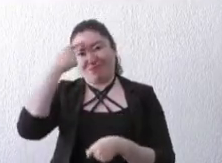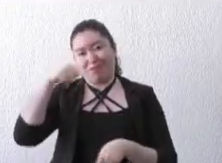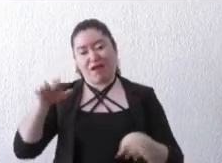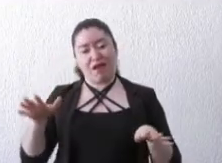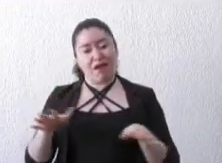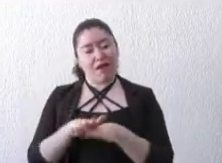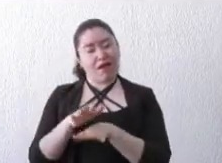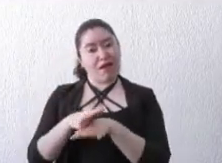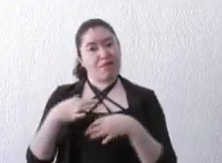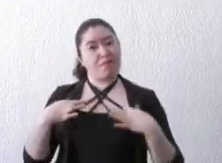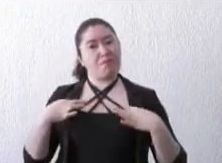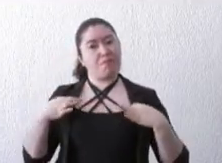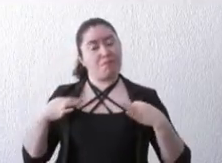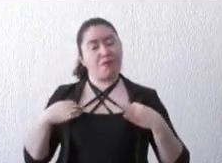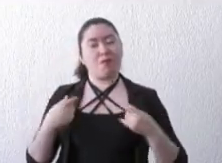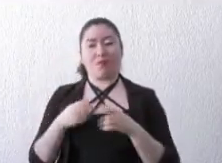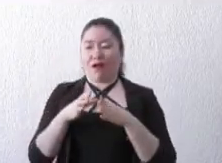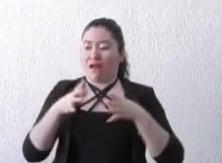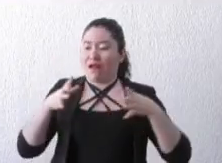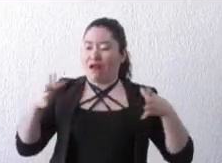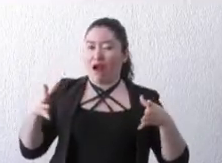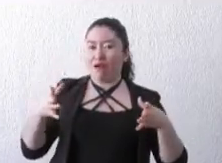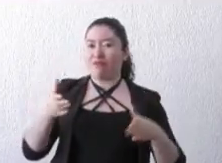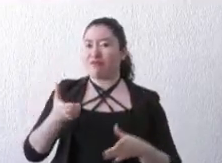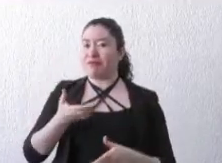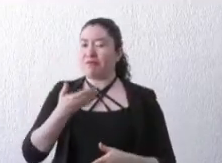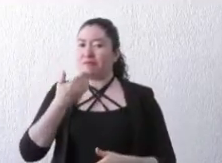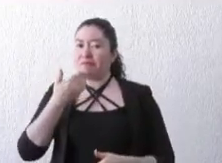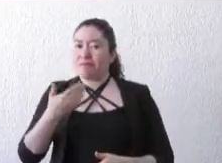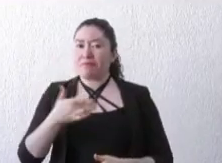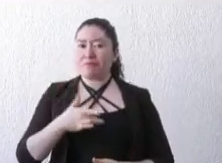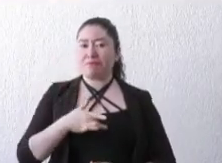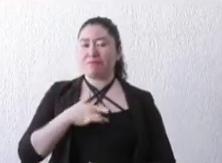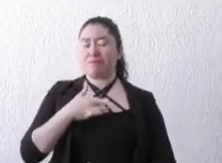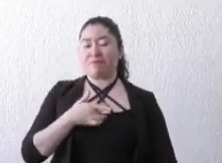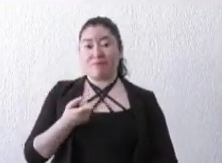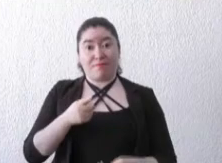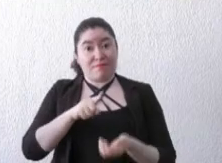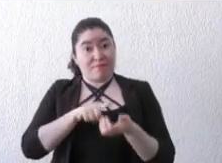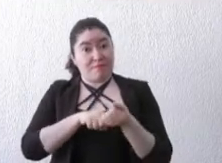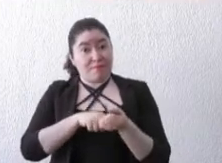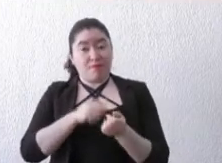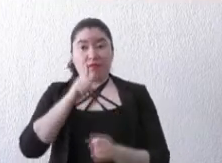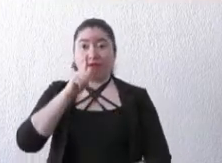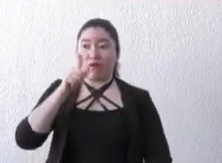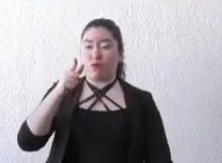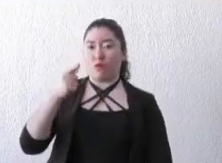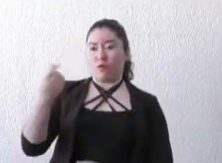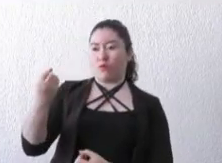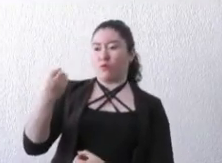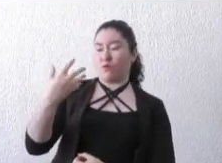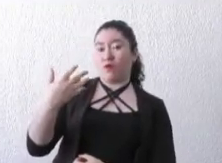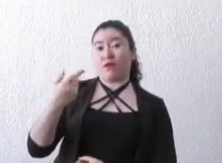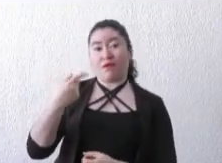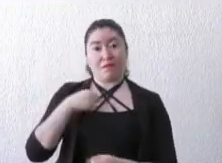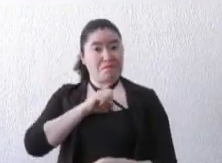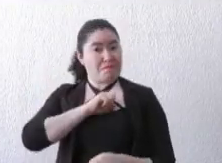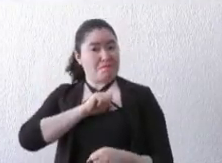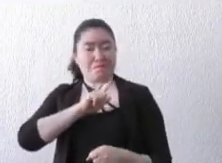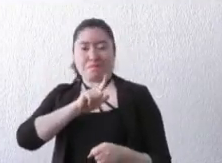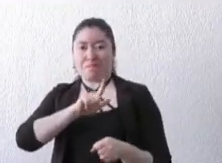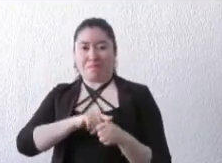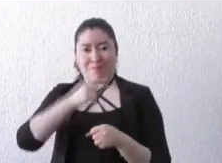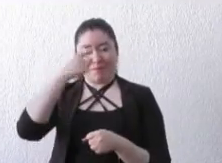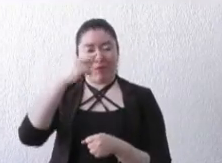adecuados, grandes, cómodos, que incluyen iluminación especializada